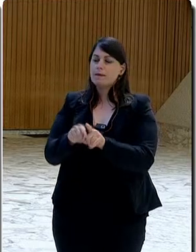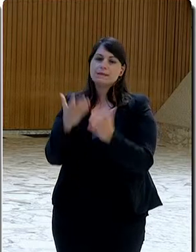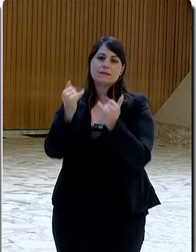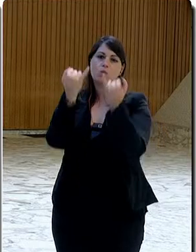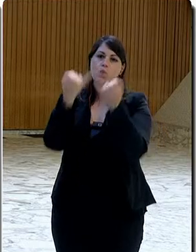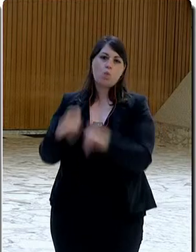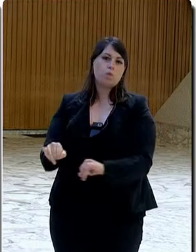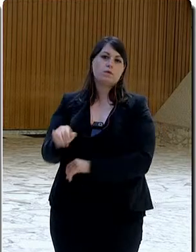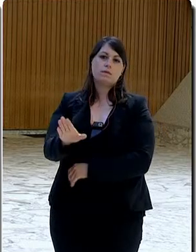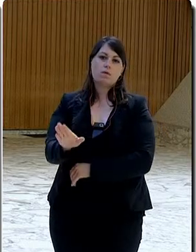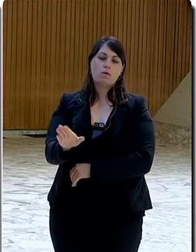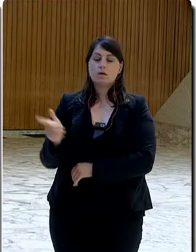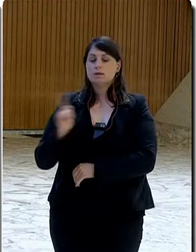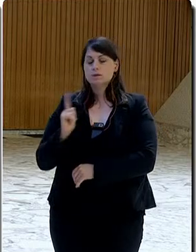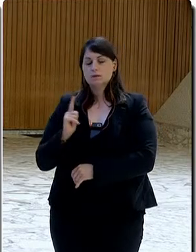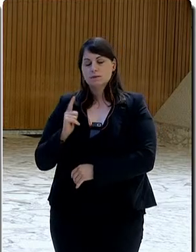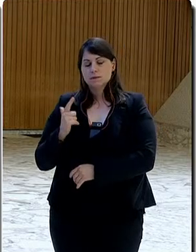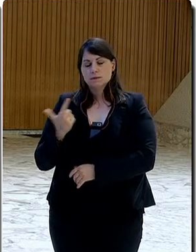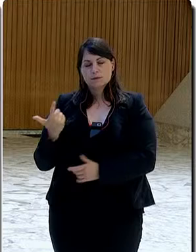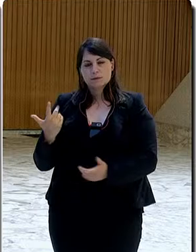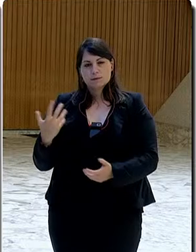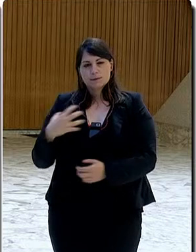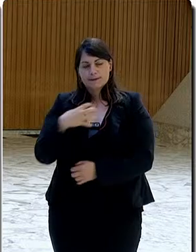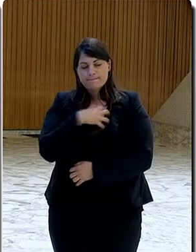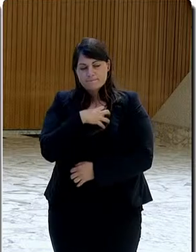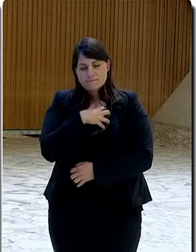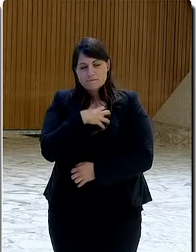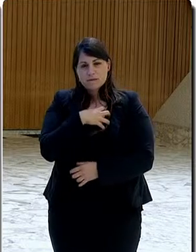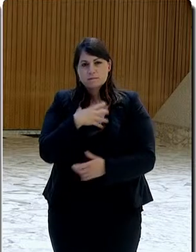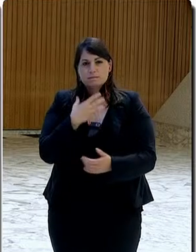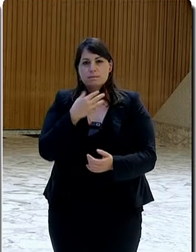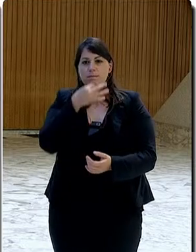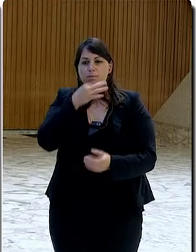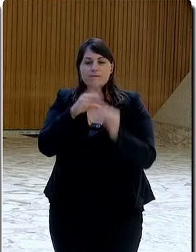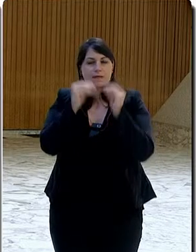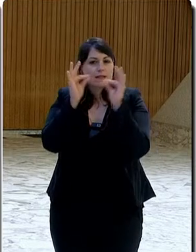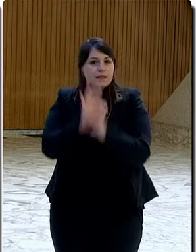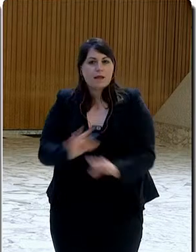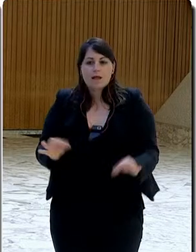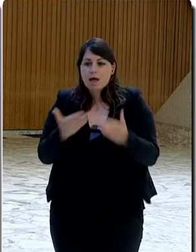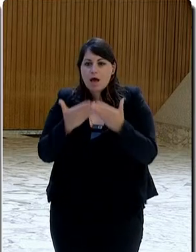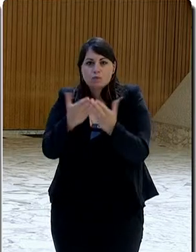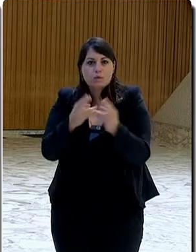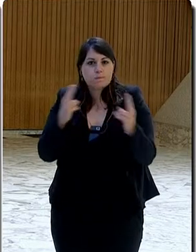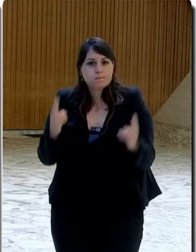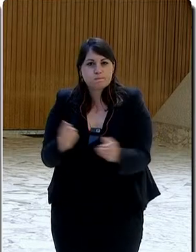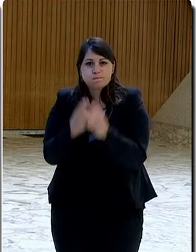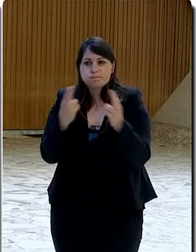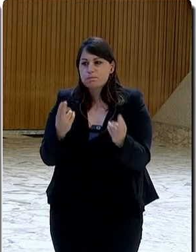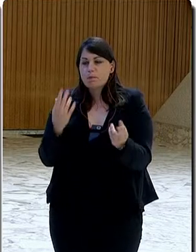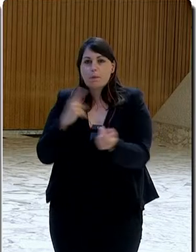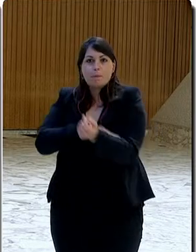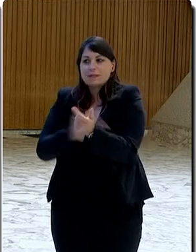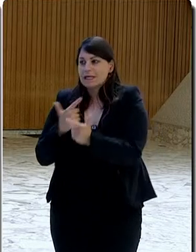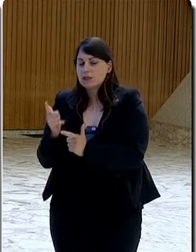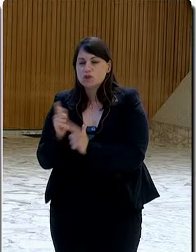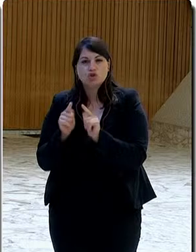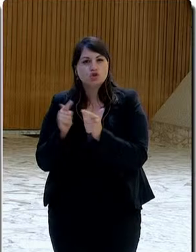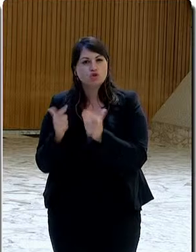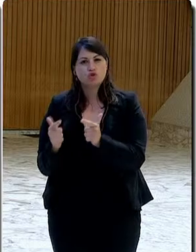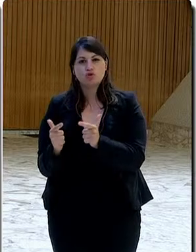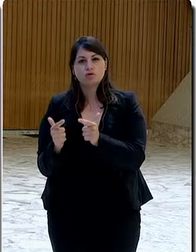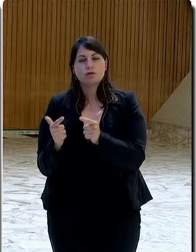corazón roto de dolor y sin poder hacer nada por ella, totalmente desarmados, le pedíamos al